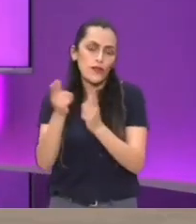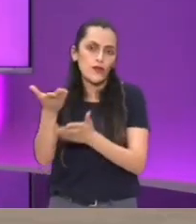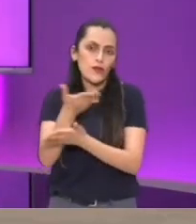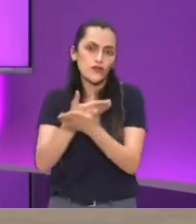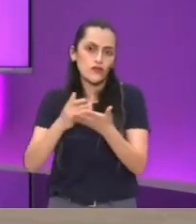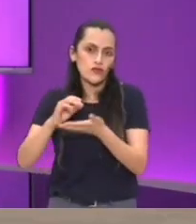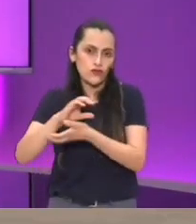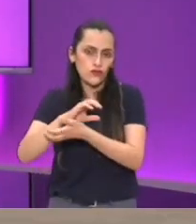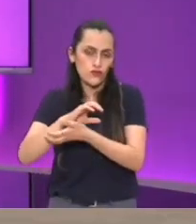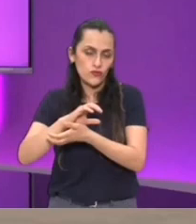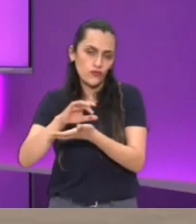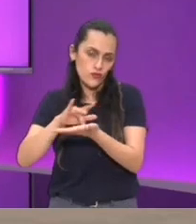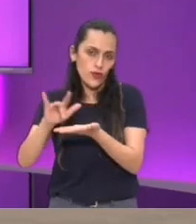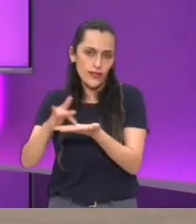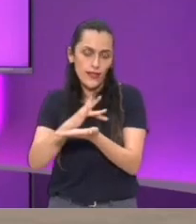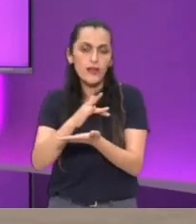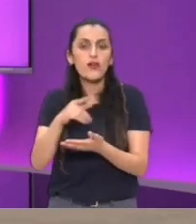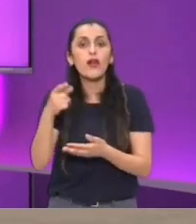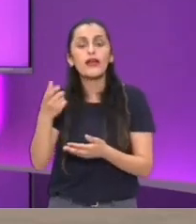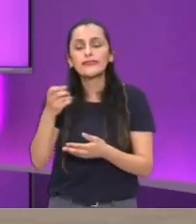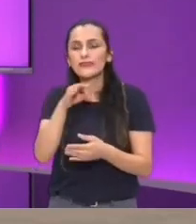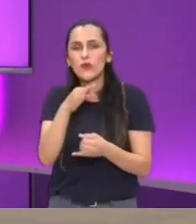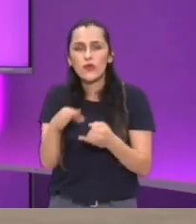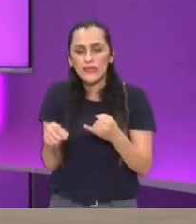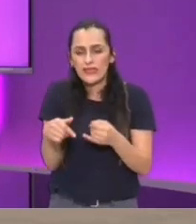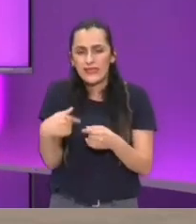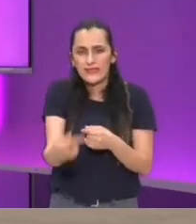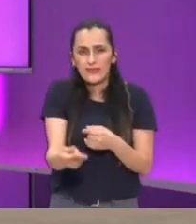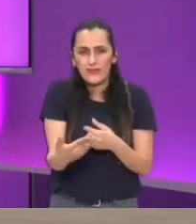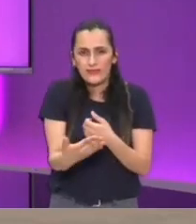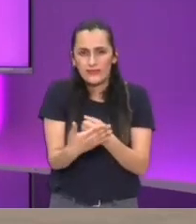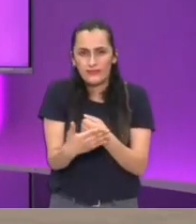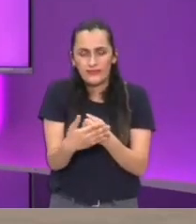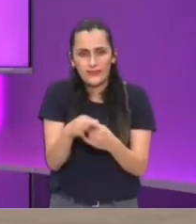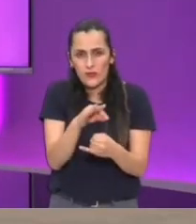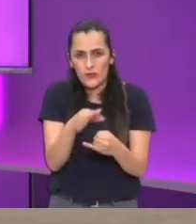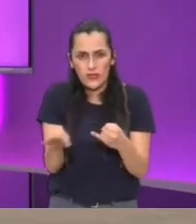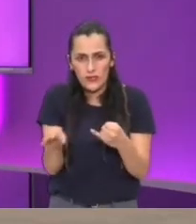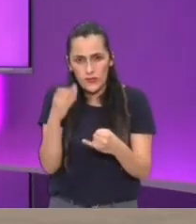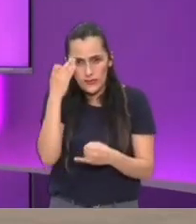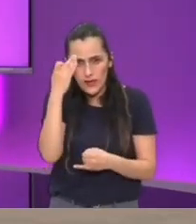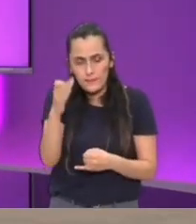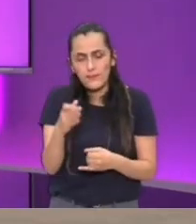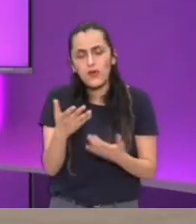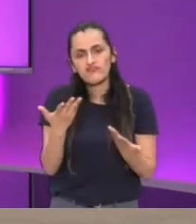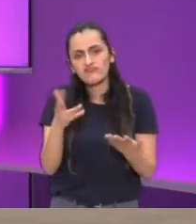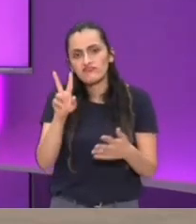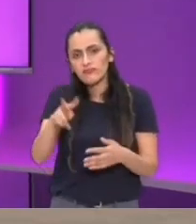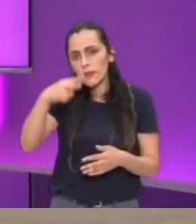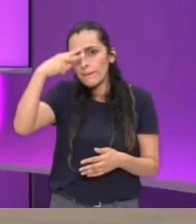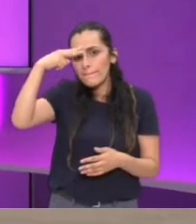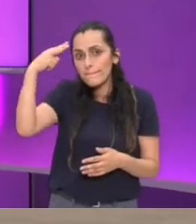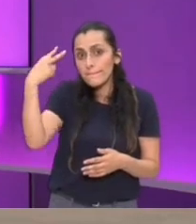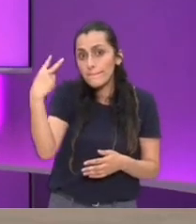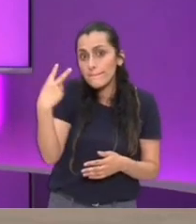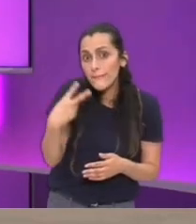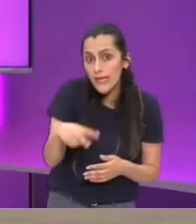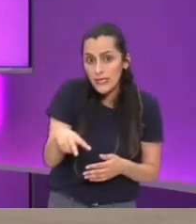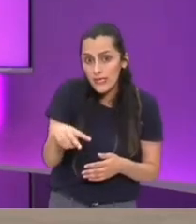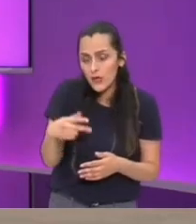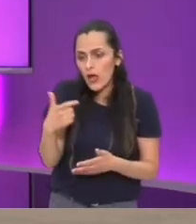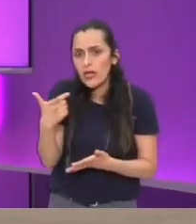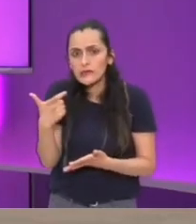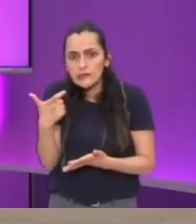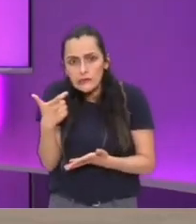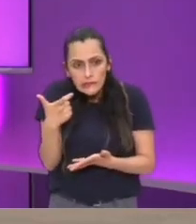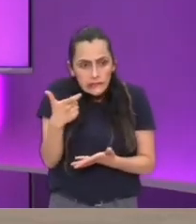la última década, México ha visto mermados sus recursos para el sector salud. Ha tenido